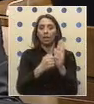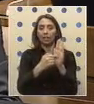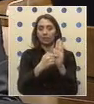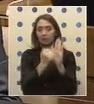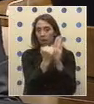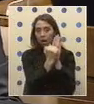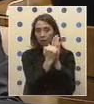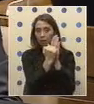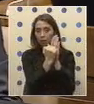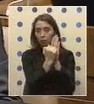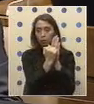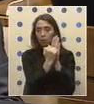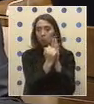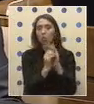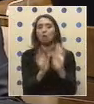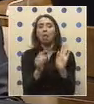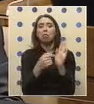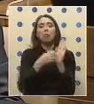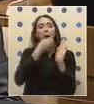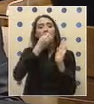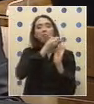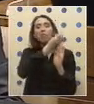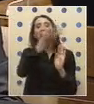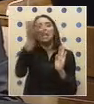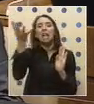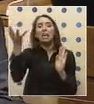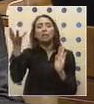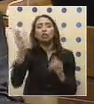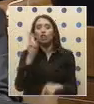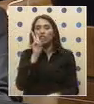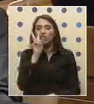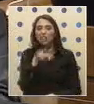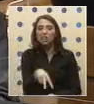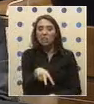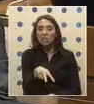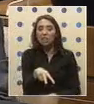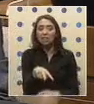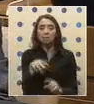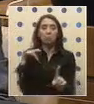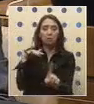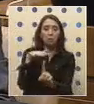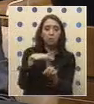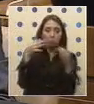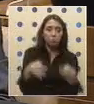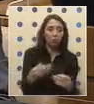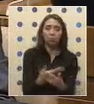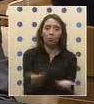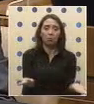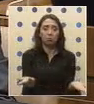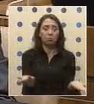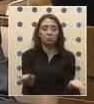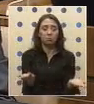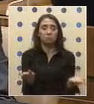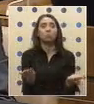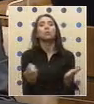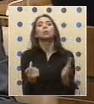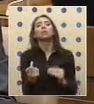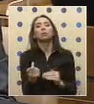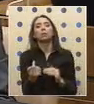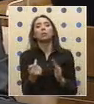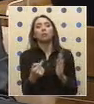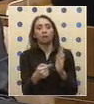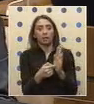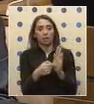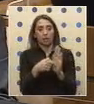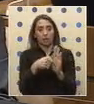constituye una mera declaración carente de efecto alguno. En efecto, la